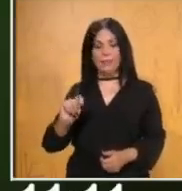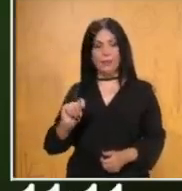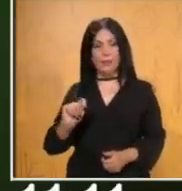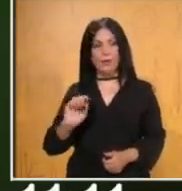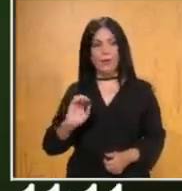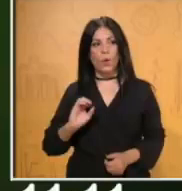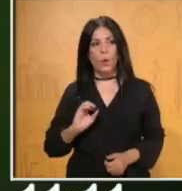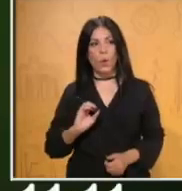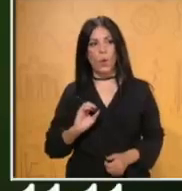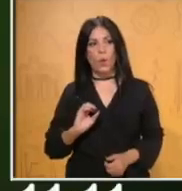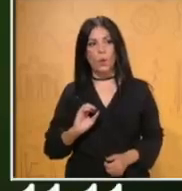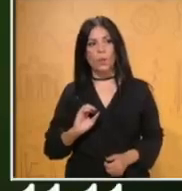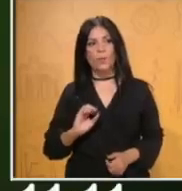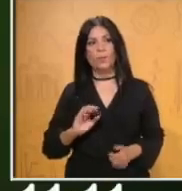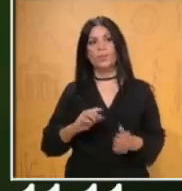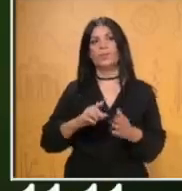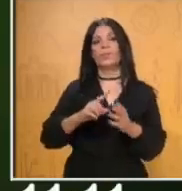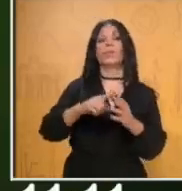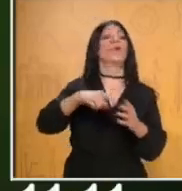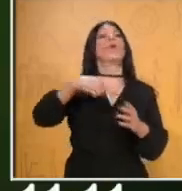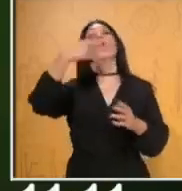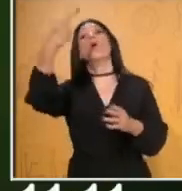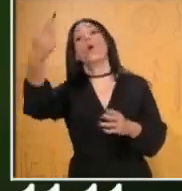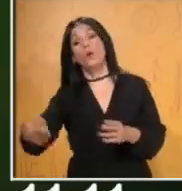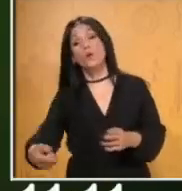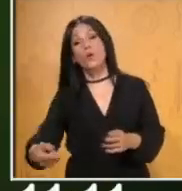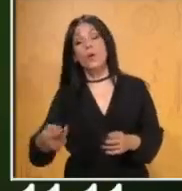Siguiente, perro.